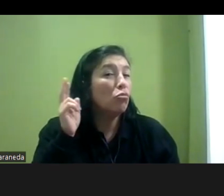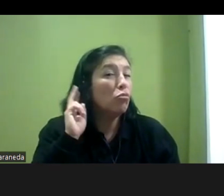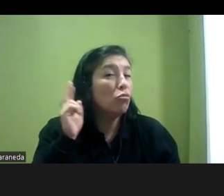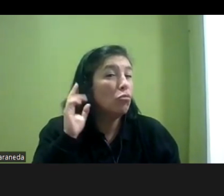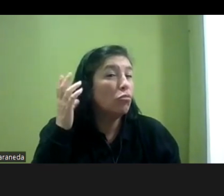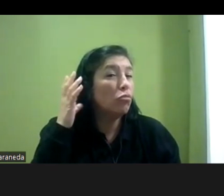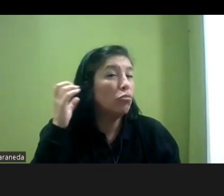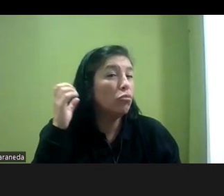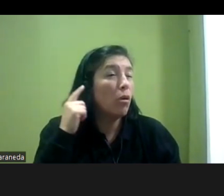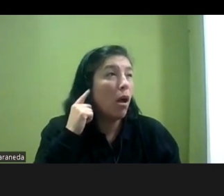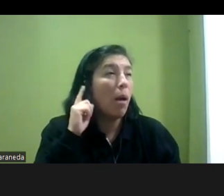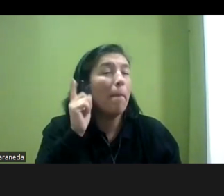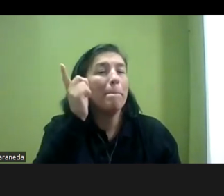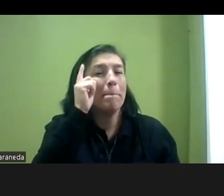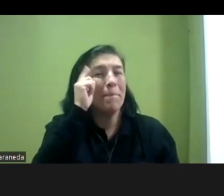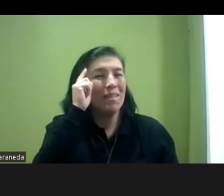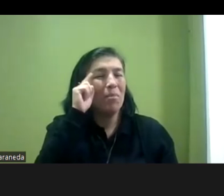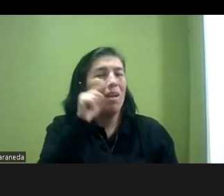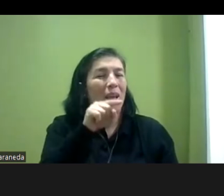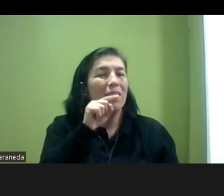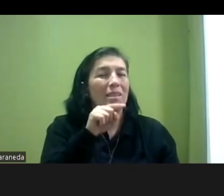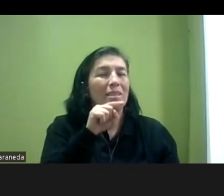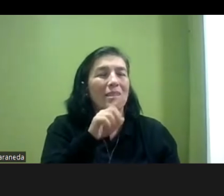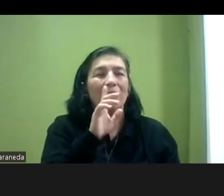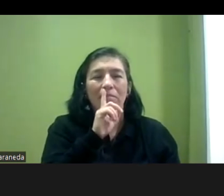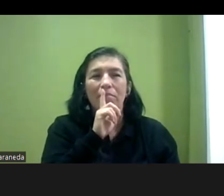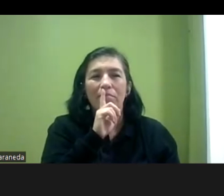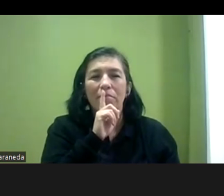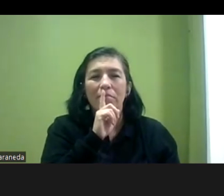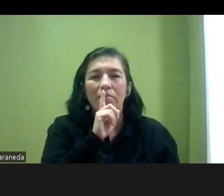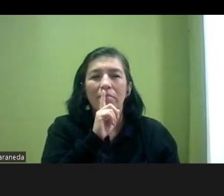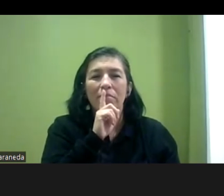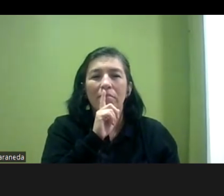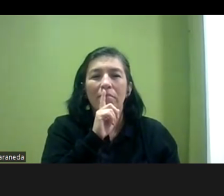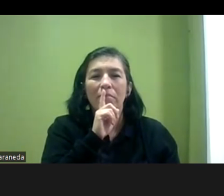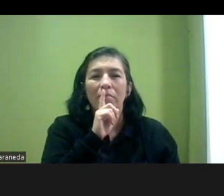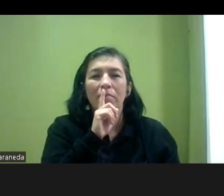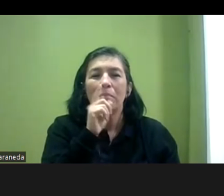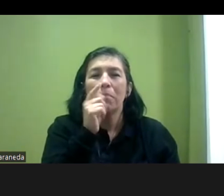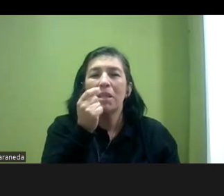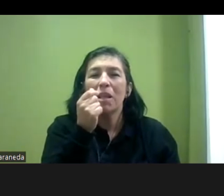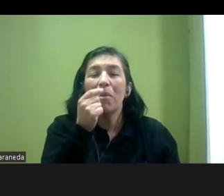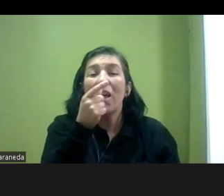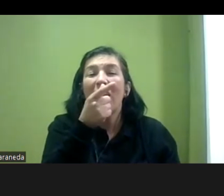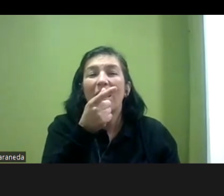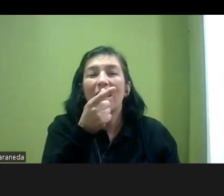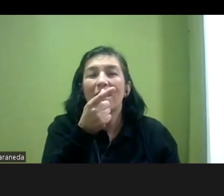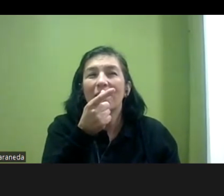se podría pensar que ahí hay un resabio, ¿no?